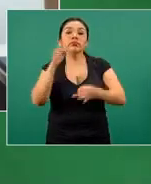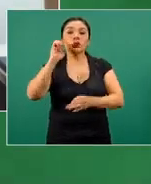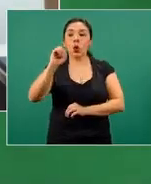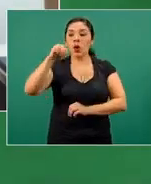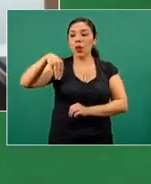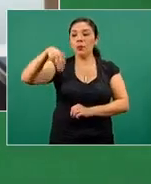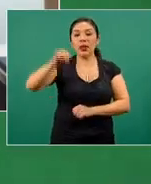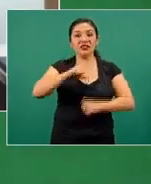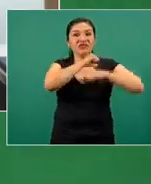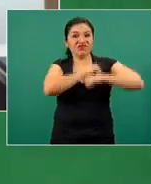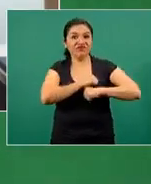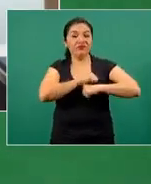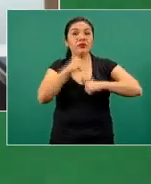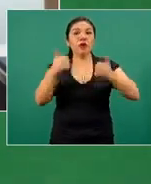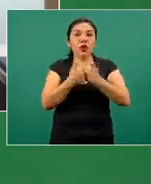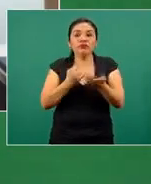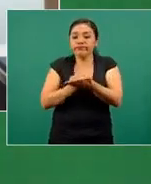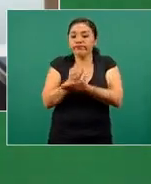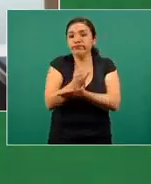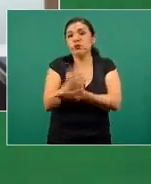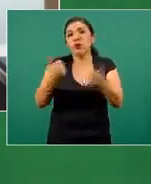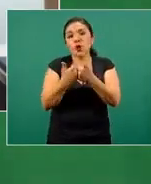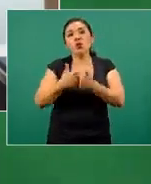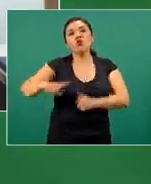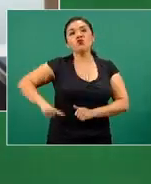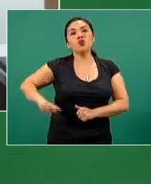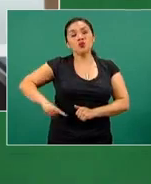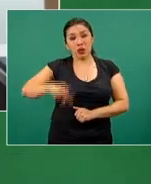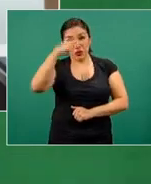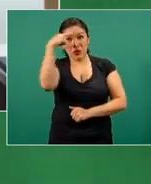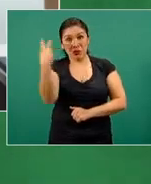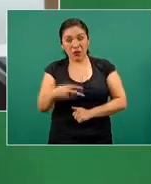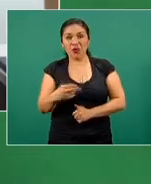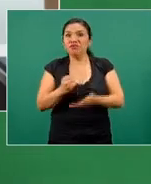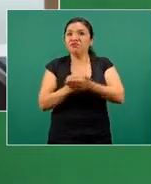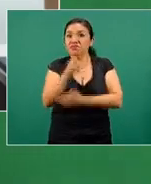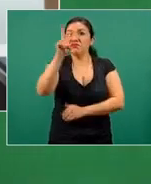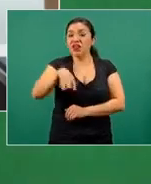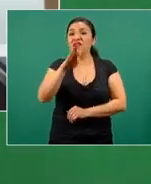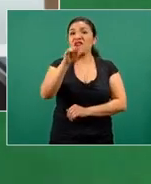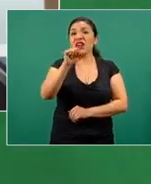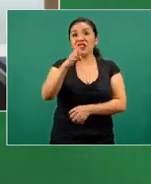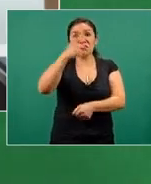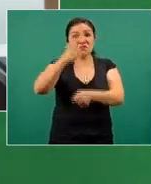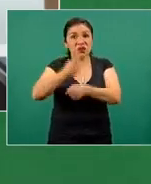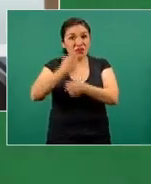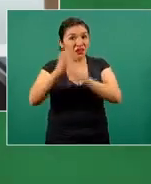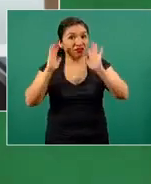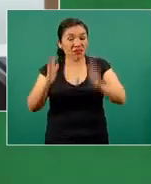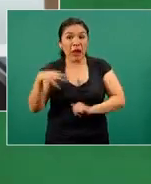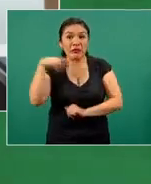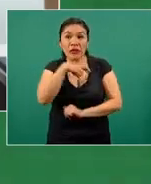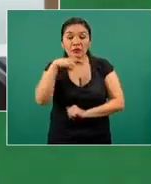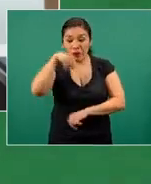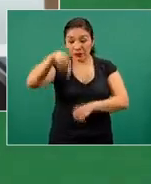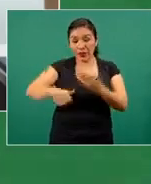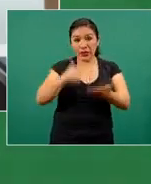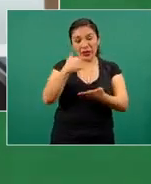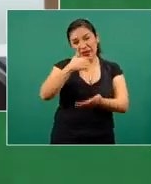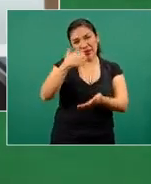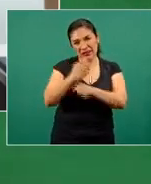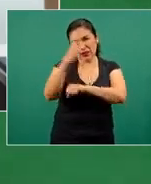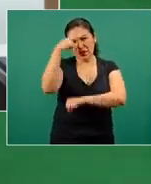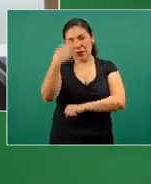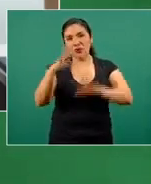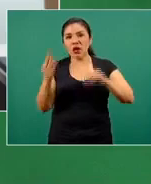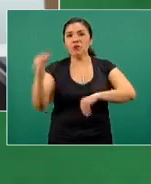Mundial de la Salud y la declaratoria por parte del Gobierno de México declarando la fase 1, en el Estado de México se instaló el Comité